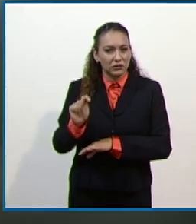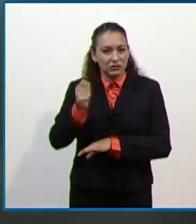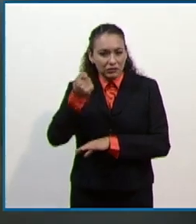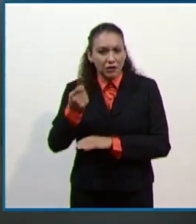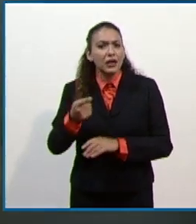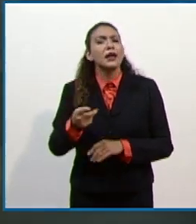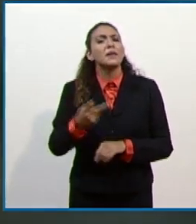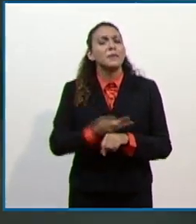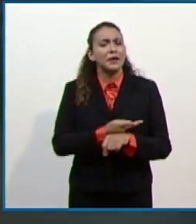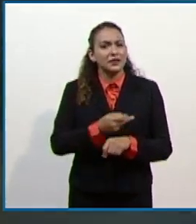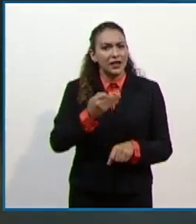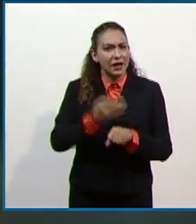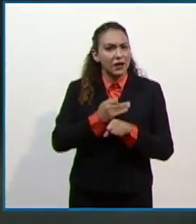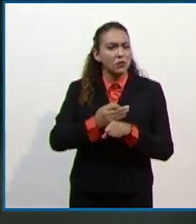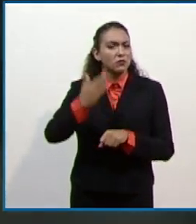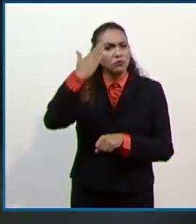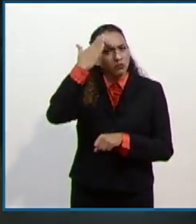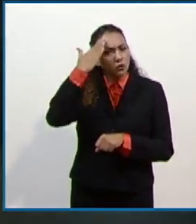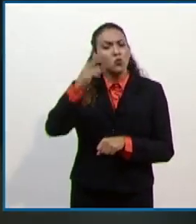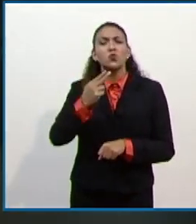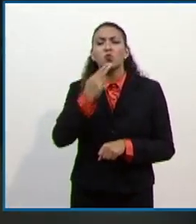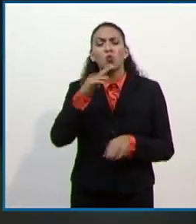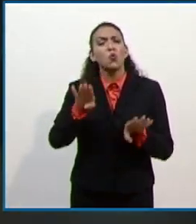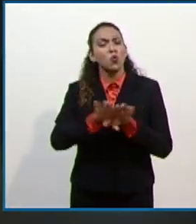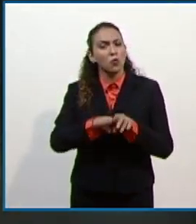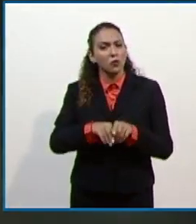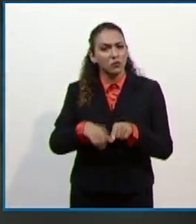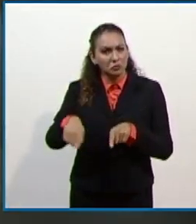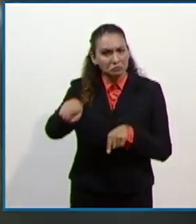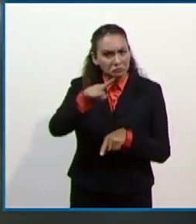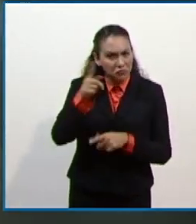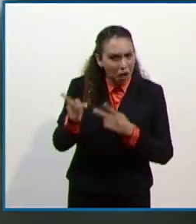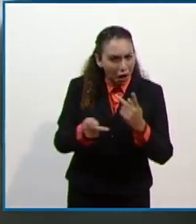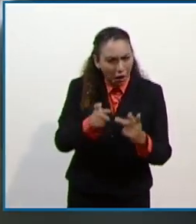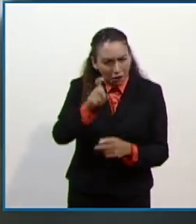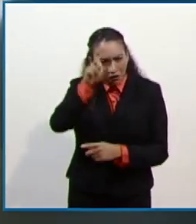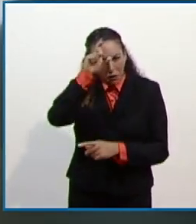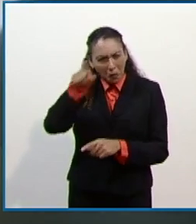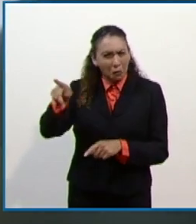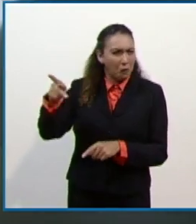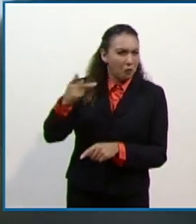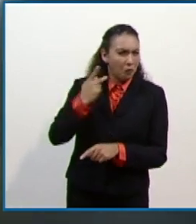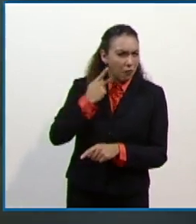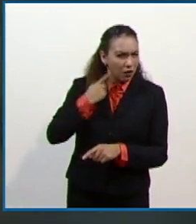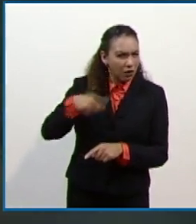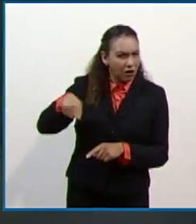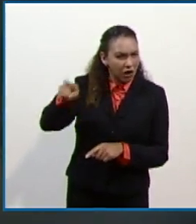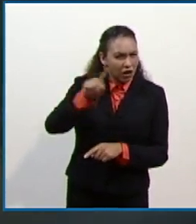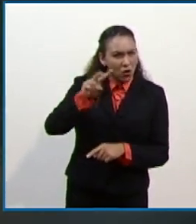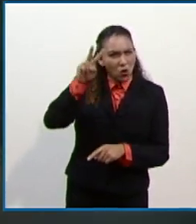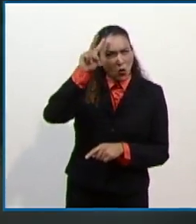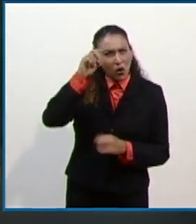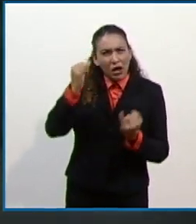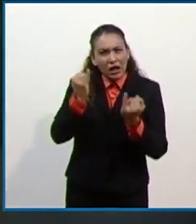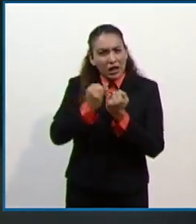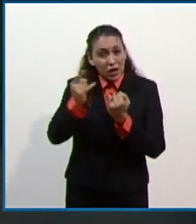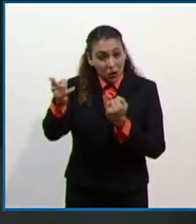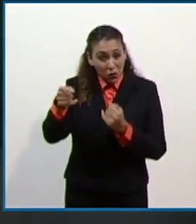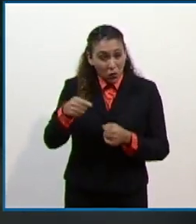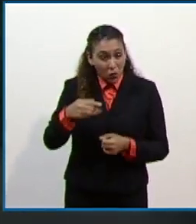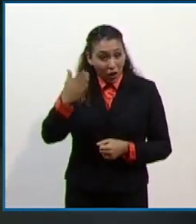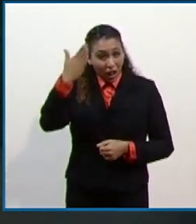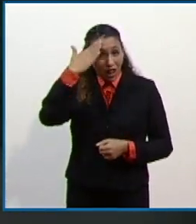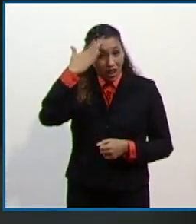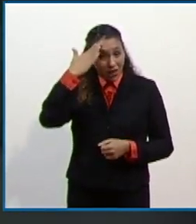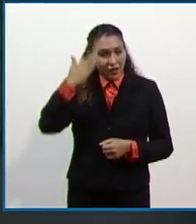al nivel del discurso político y preguntarse si nuestros líderes políticos realmente tienen un sueño como el del Dr. King de libertad